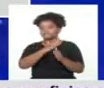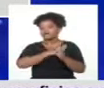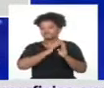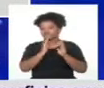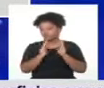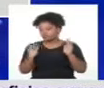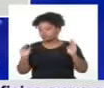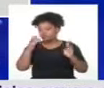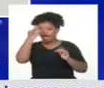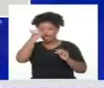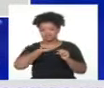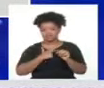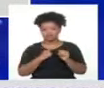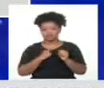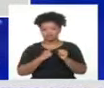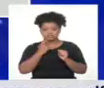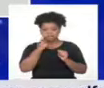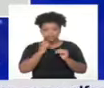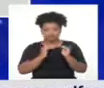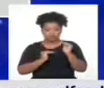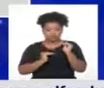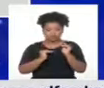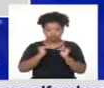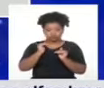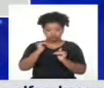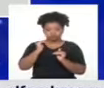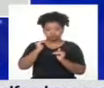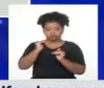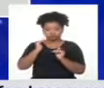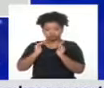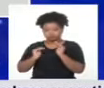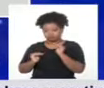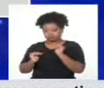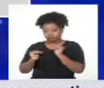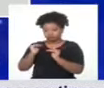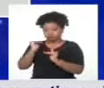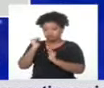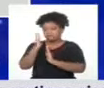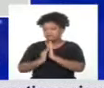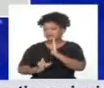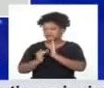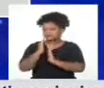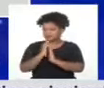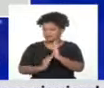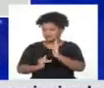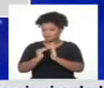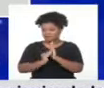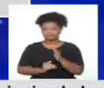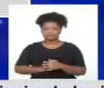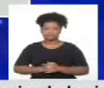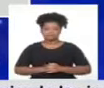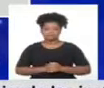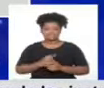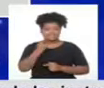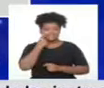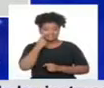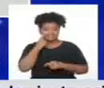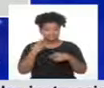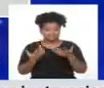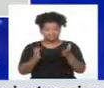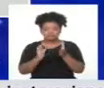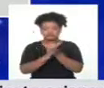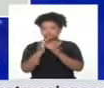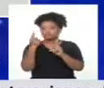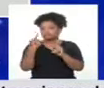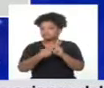por cada uno de estos meses. Ahí se ve que ya mayo fue